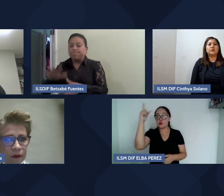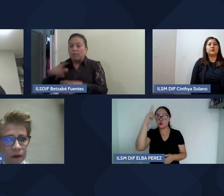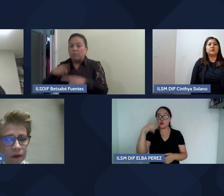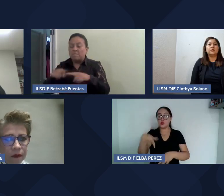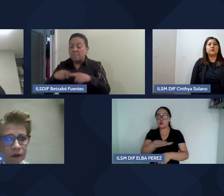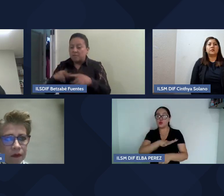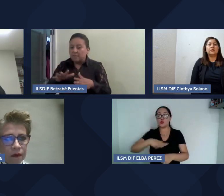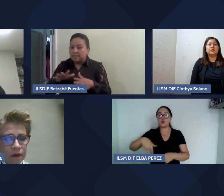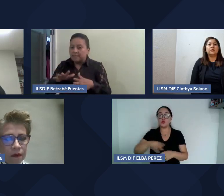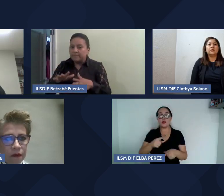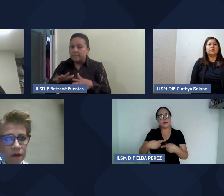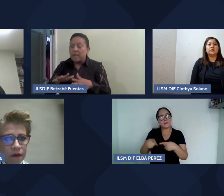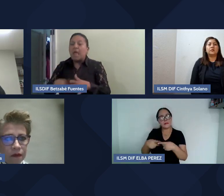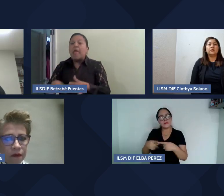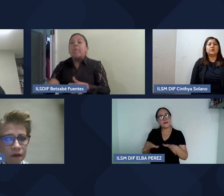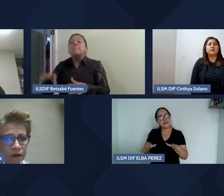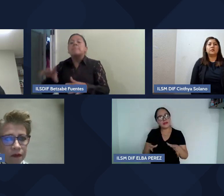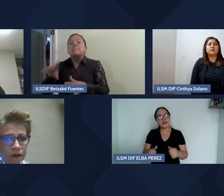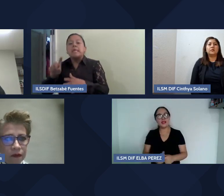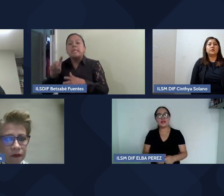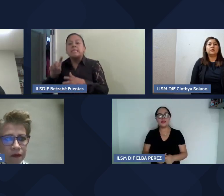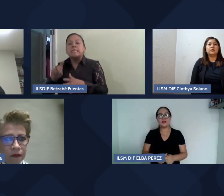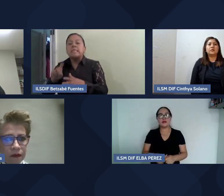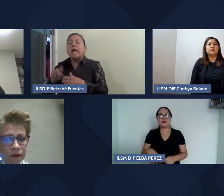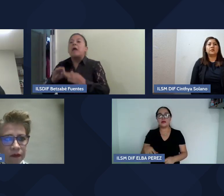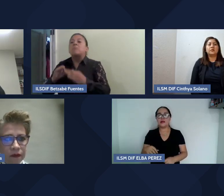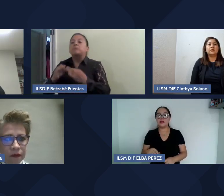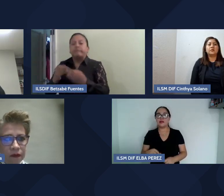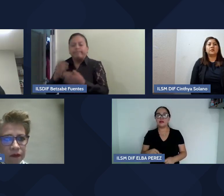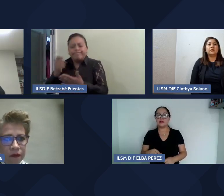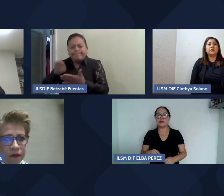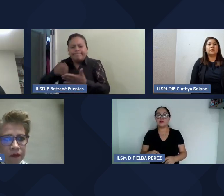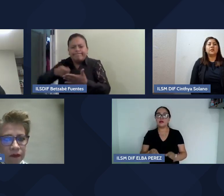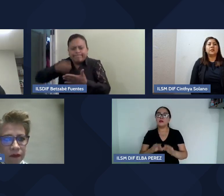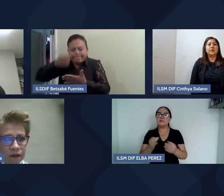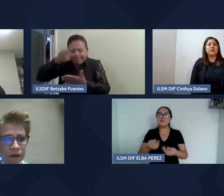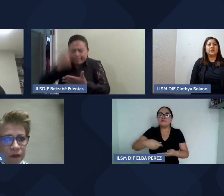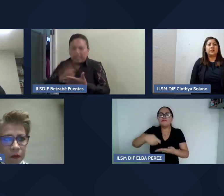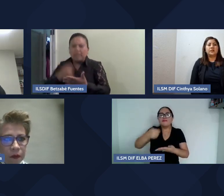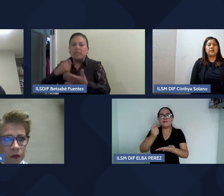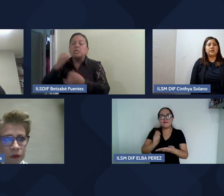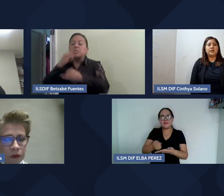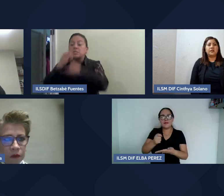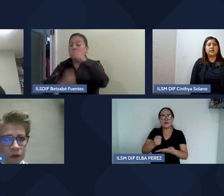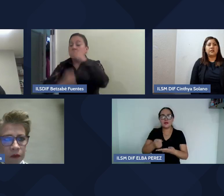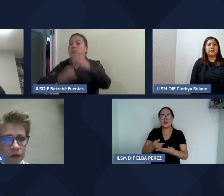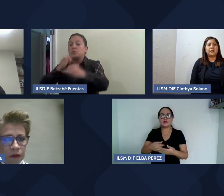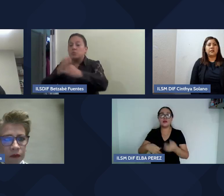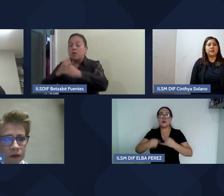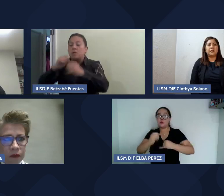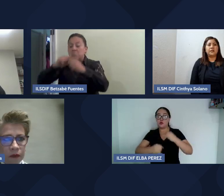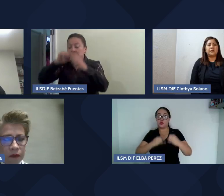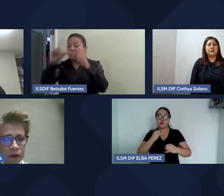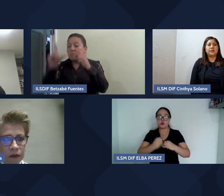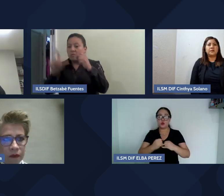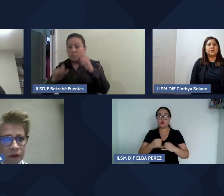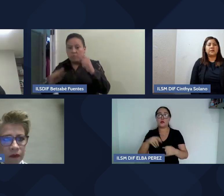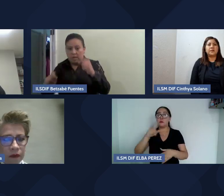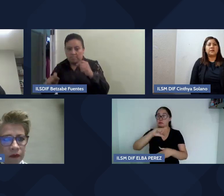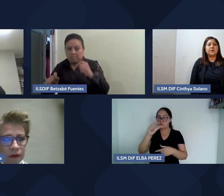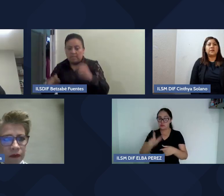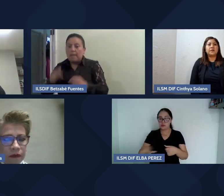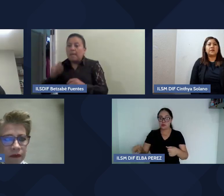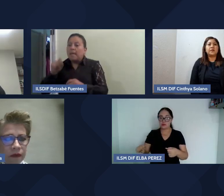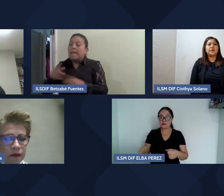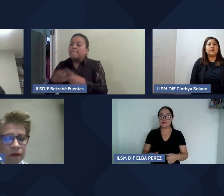con 30 misiones de observación electoral a nivel local, federal e internacional. Ingresó a la Fiscalía Especializada